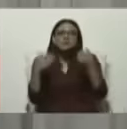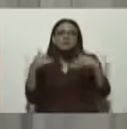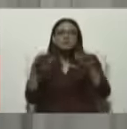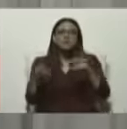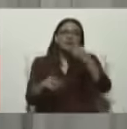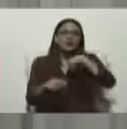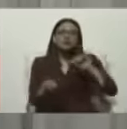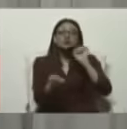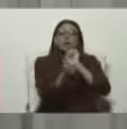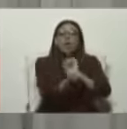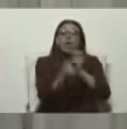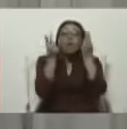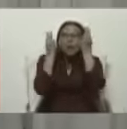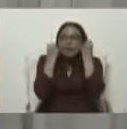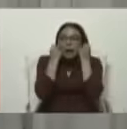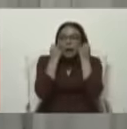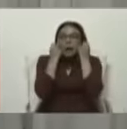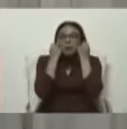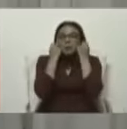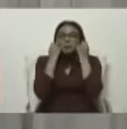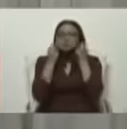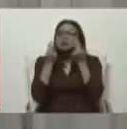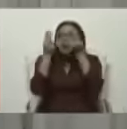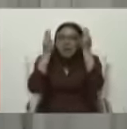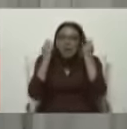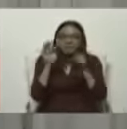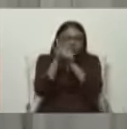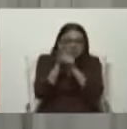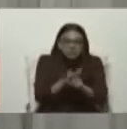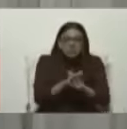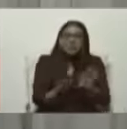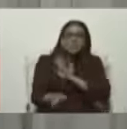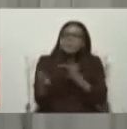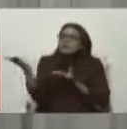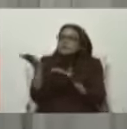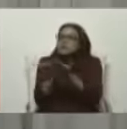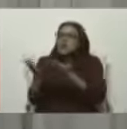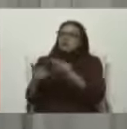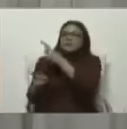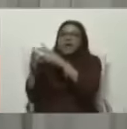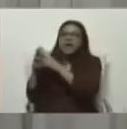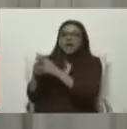esclavos, empleados, lacayos de los gringos en materia militar.